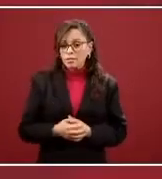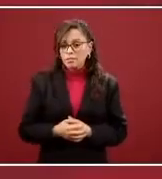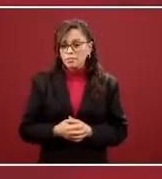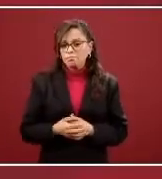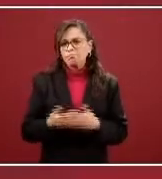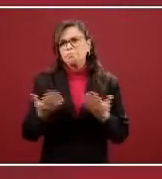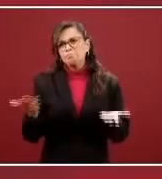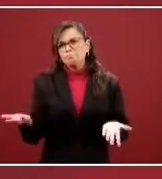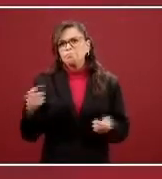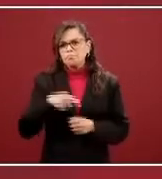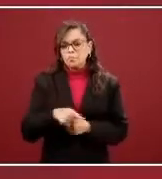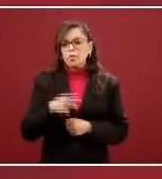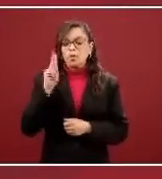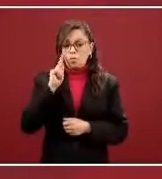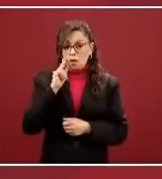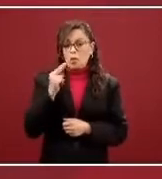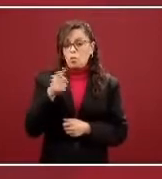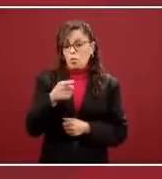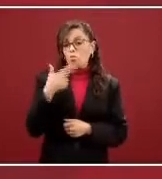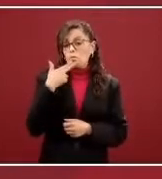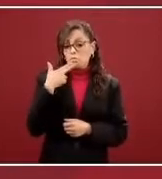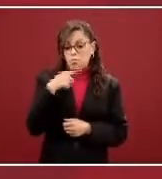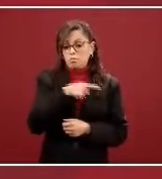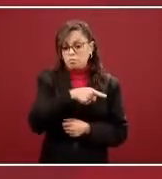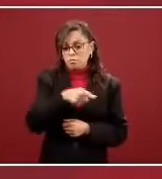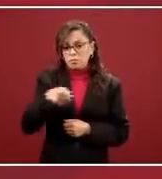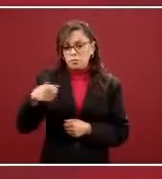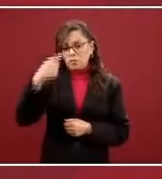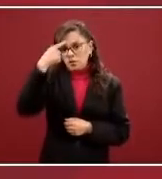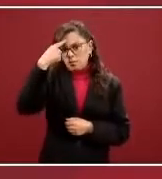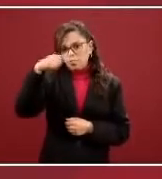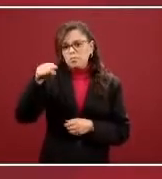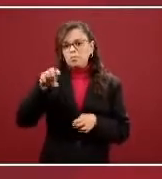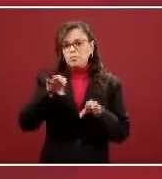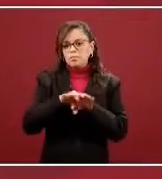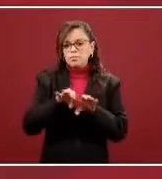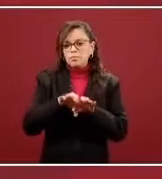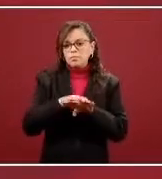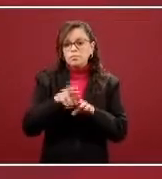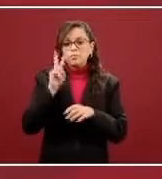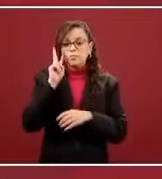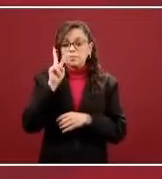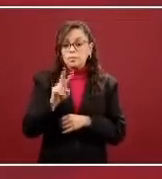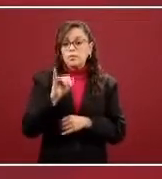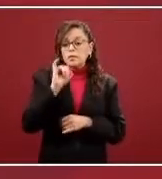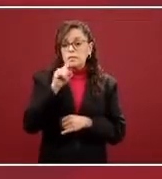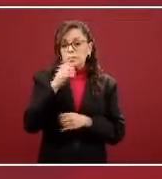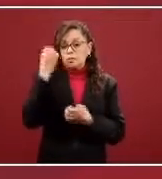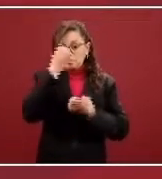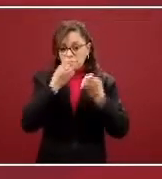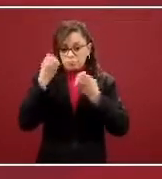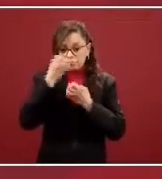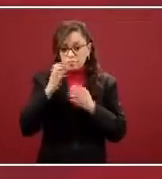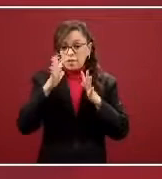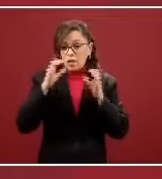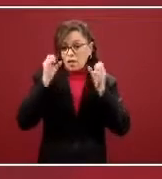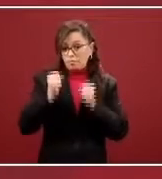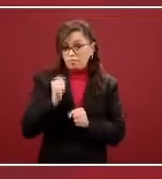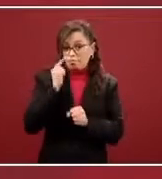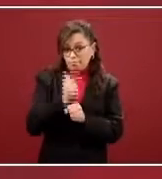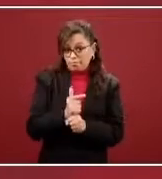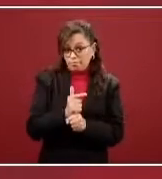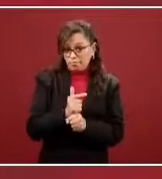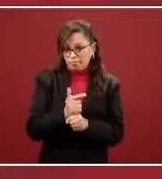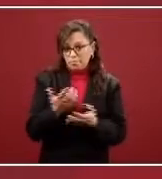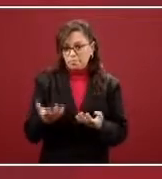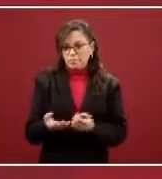utilizan precisamente para hacer alguna confirmación o estudio de las 9,000,